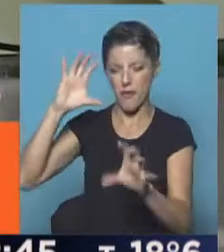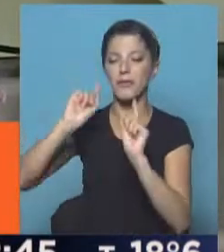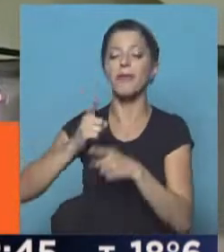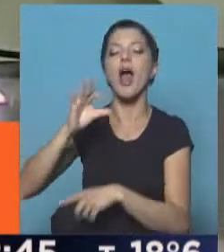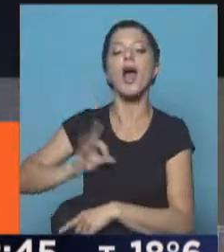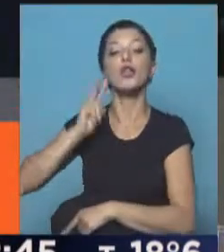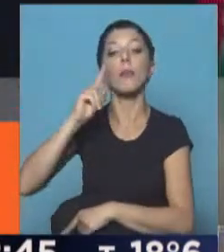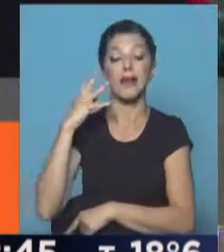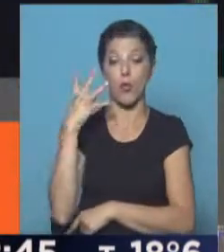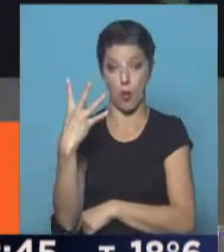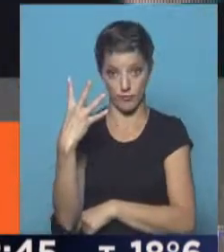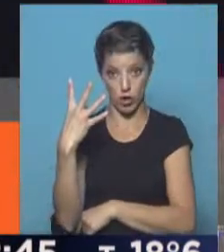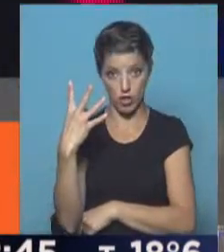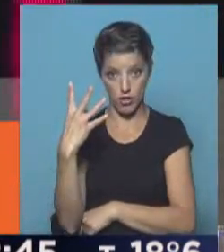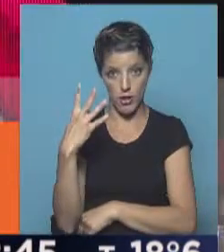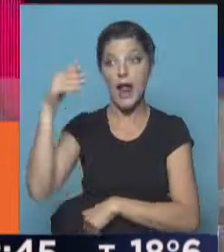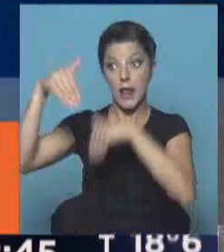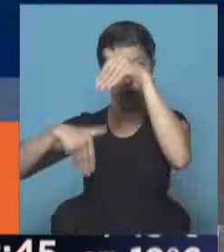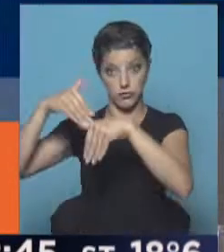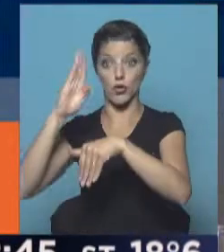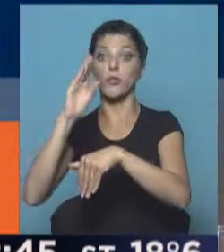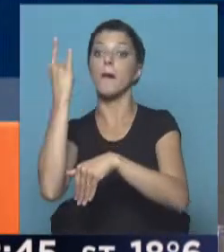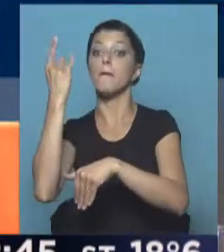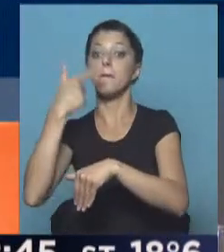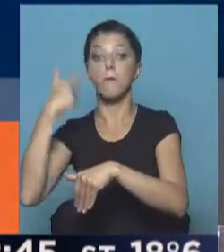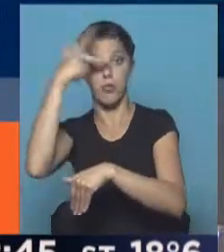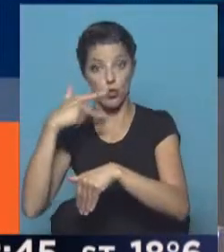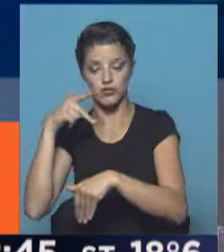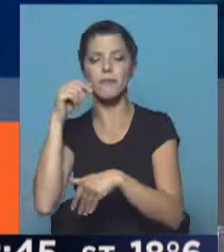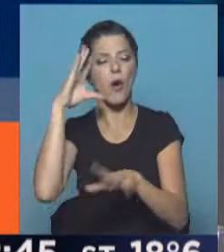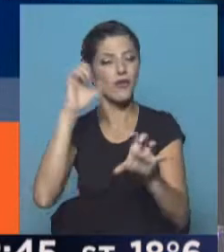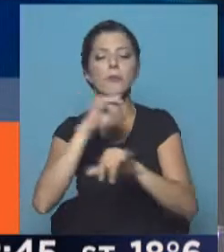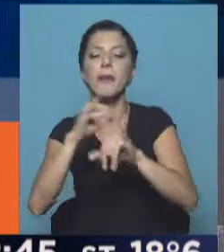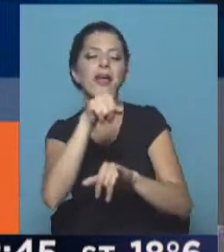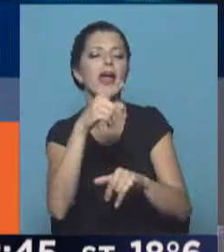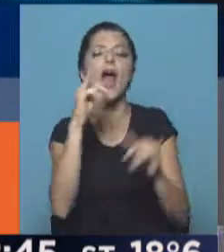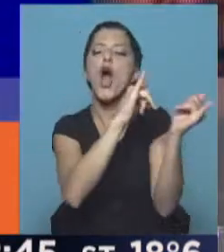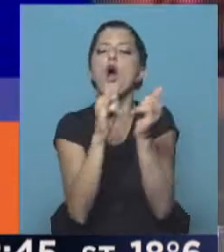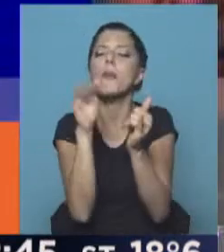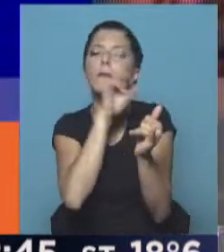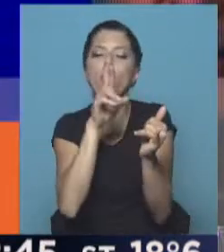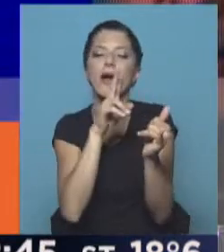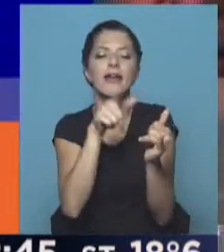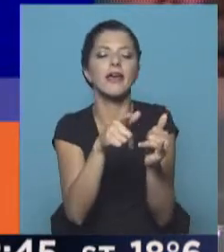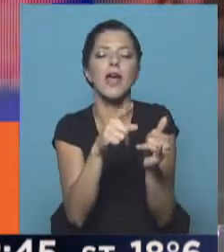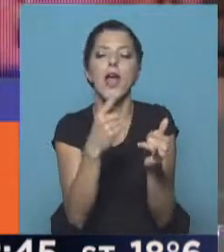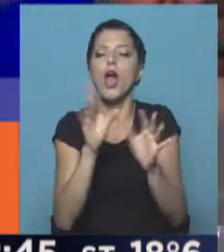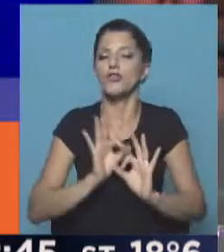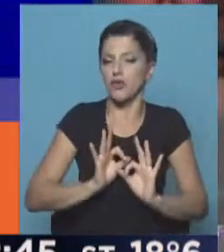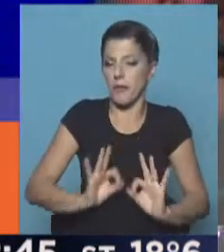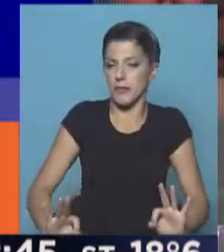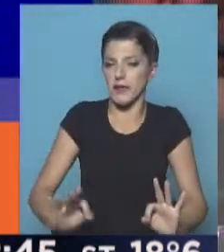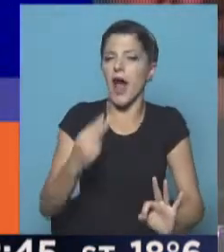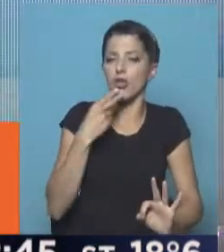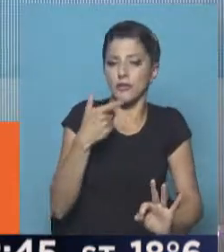2004, en la elección de Bush, había un spot muy comentado de Bush que él abrazaba a una chica, una adolescente que había sobrevivido al 11 de septiembre,